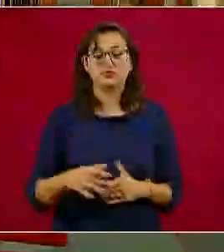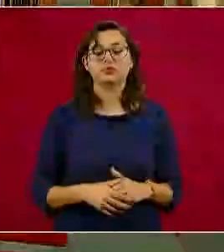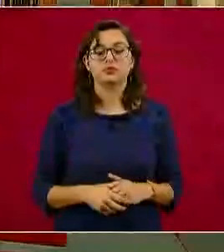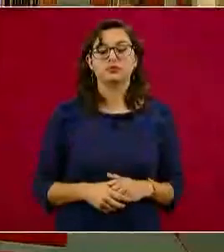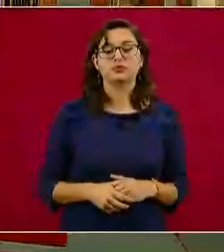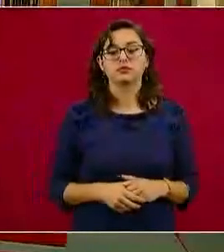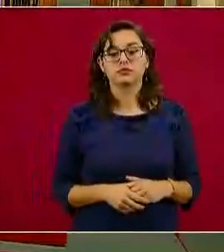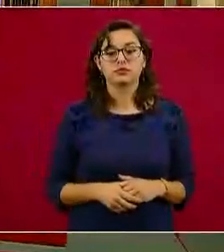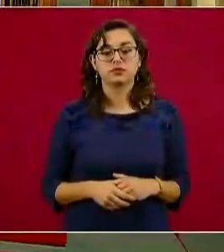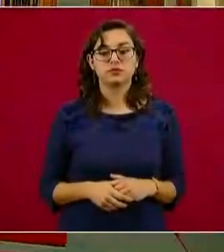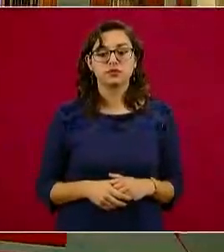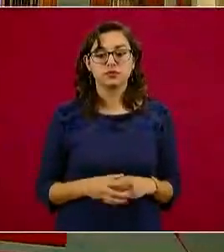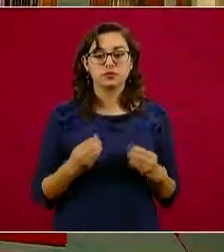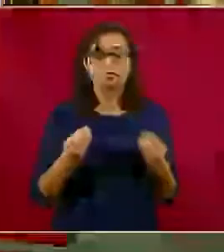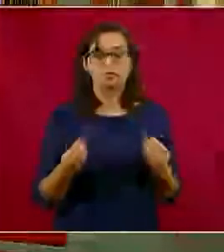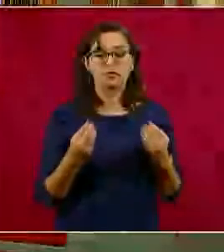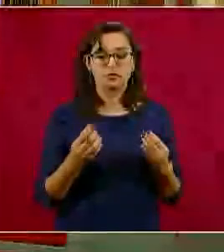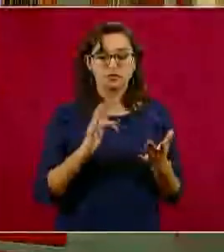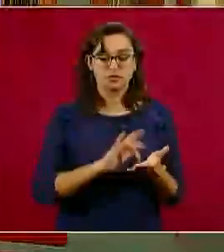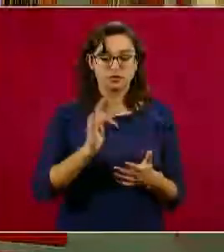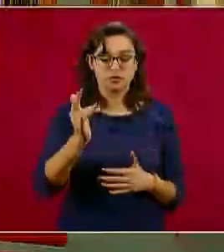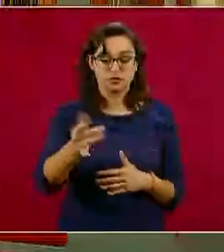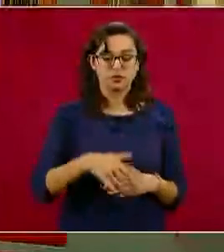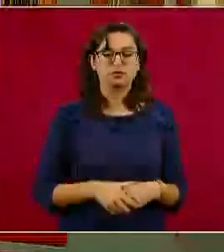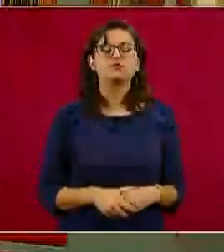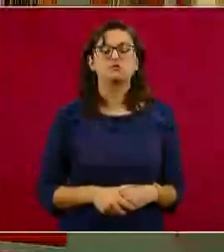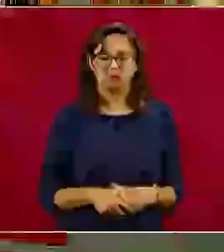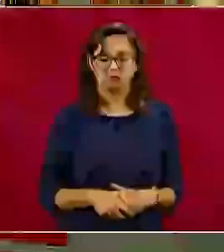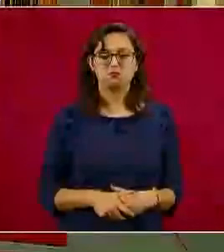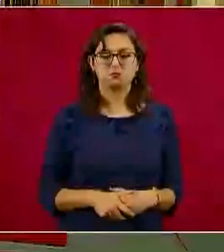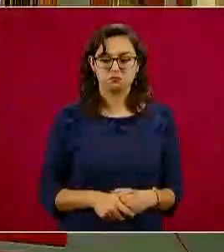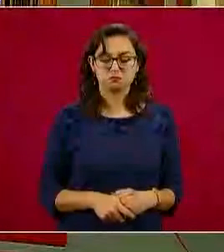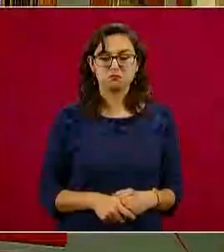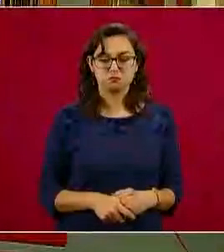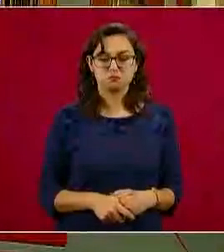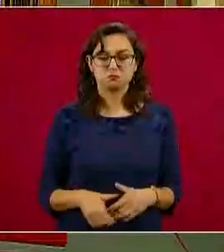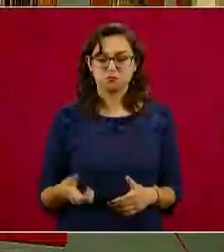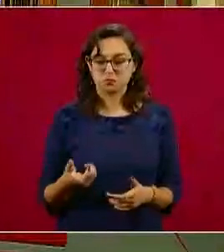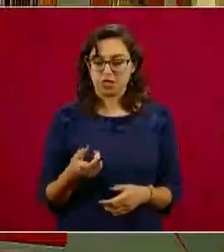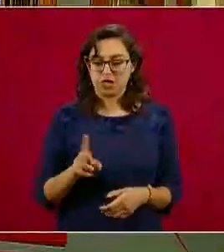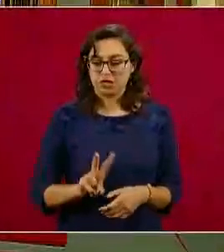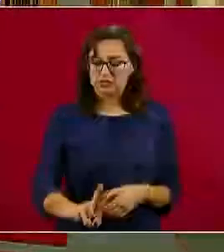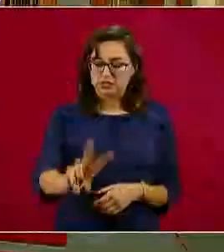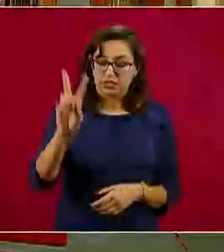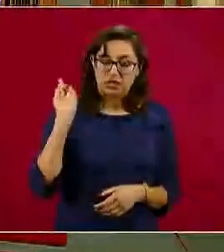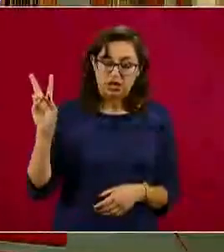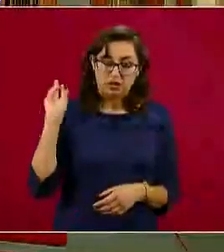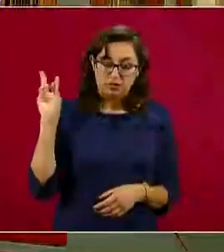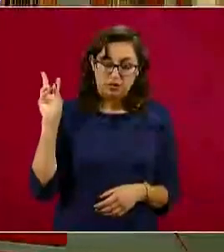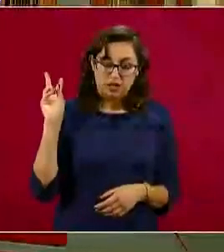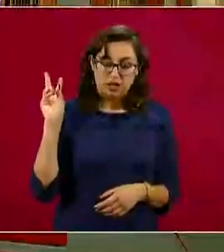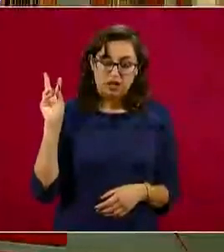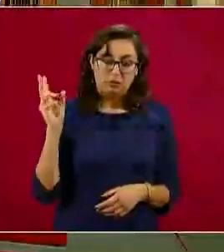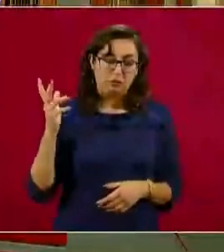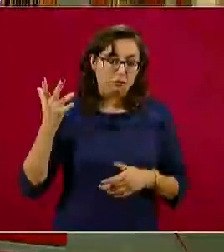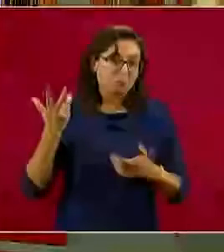gracias. Sobre la primera pregunta, efectivamente el viernes lo dijimos, lo venimos diciendo desde